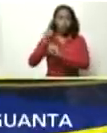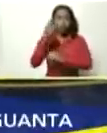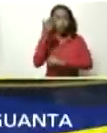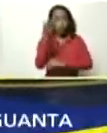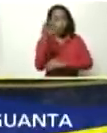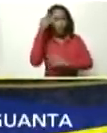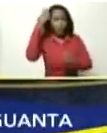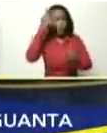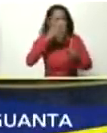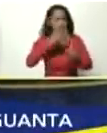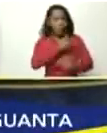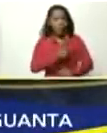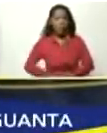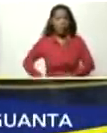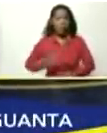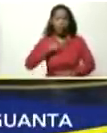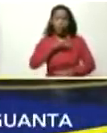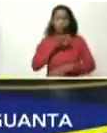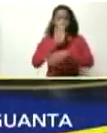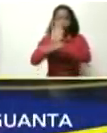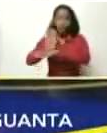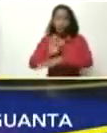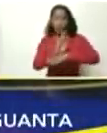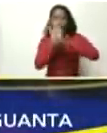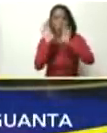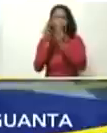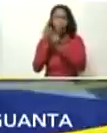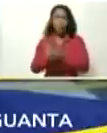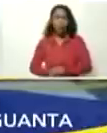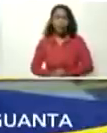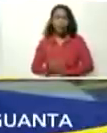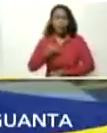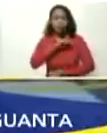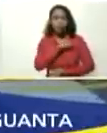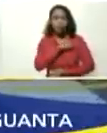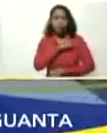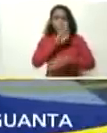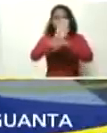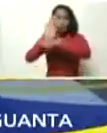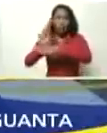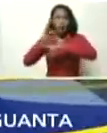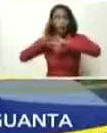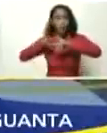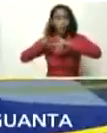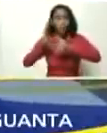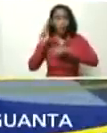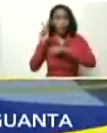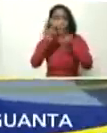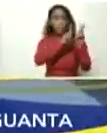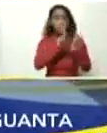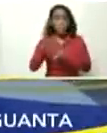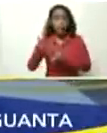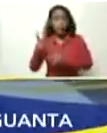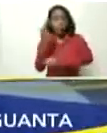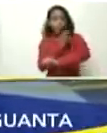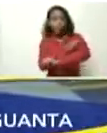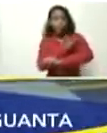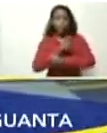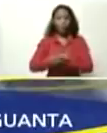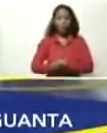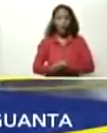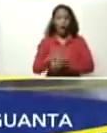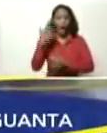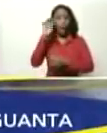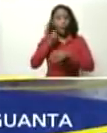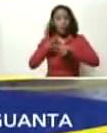orientado, presidente, estamos protegiendo a nuestras familias, estamos protegiendo a nuestros niños. Este plan de inmunización está desde